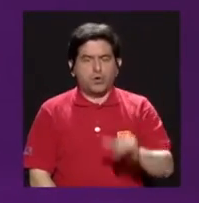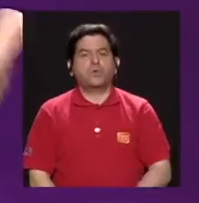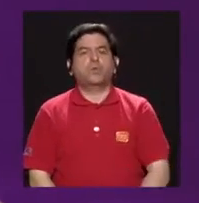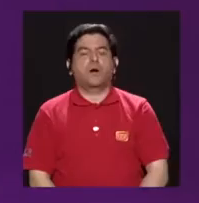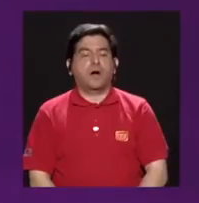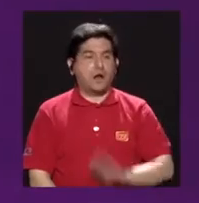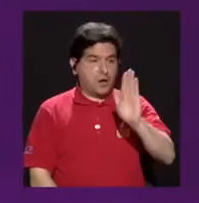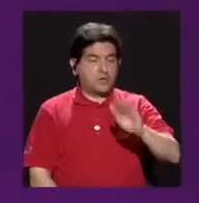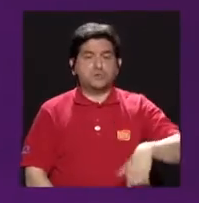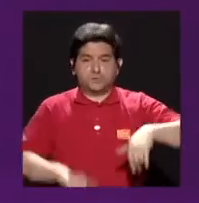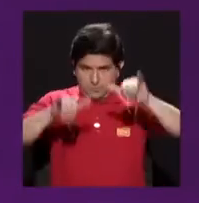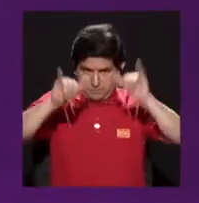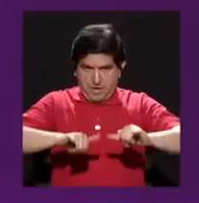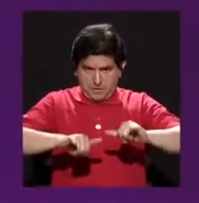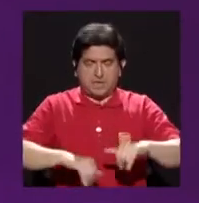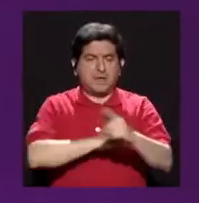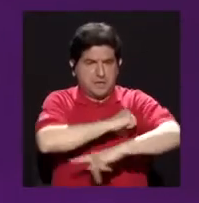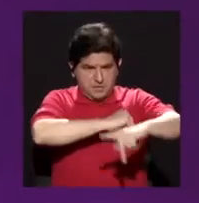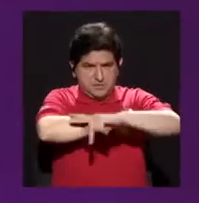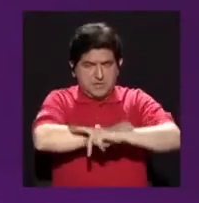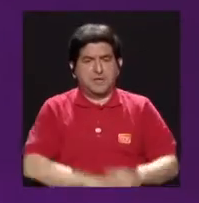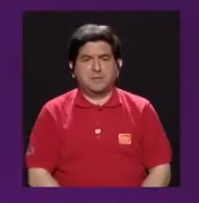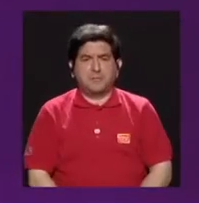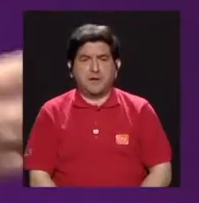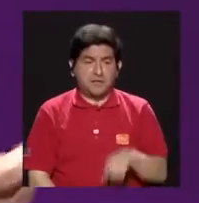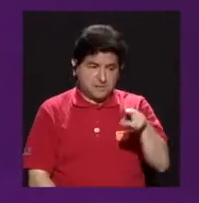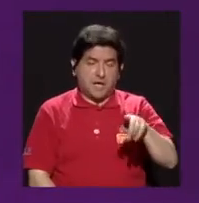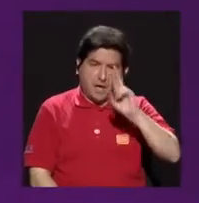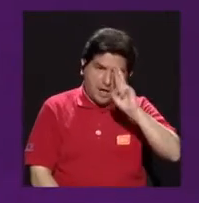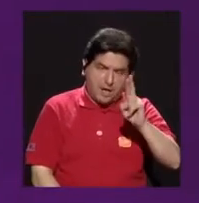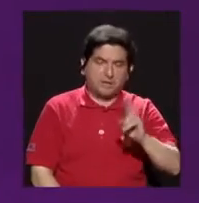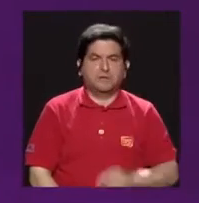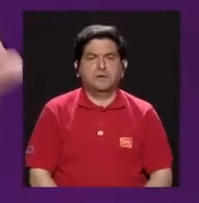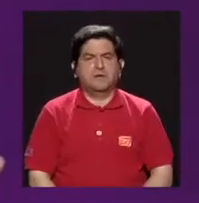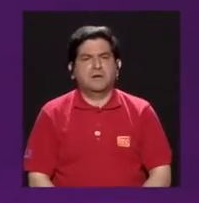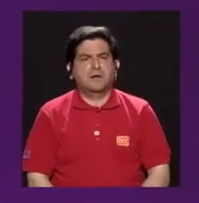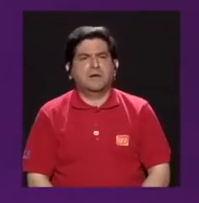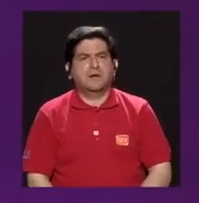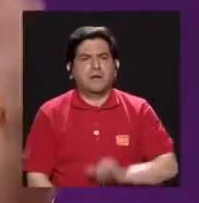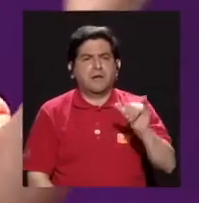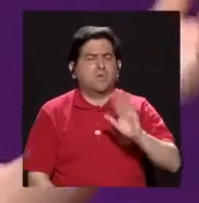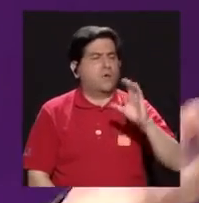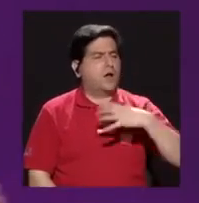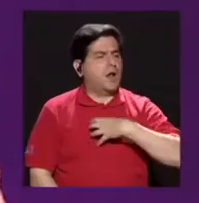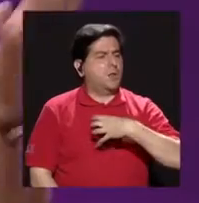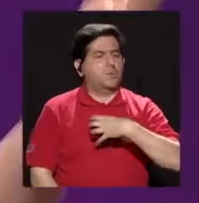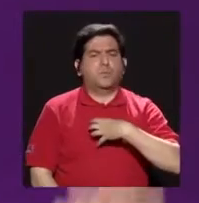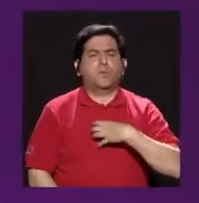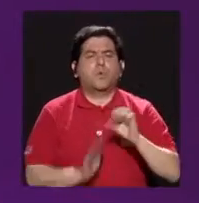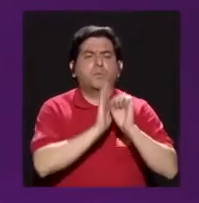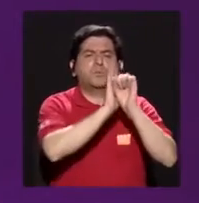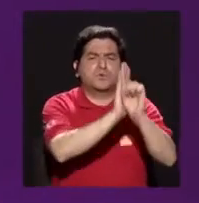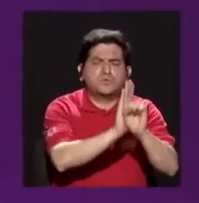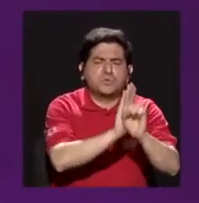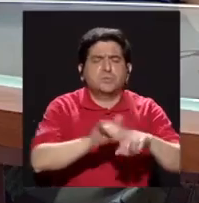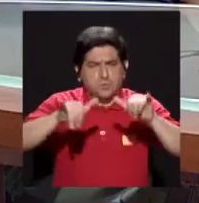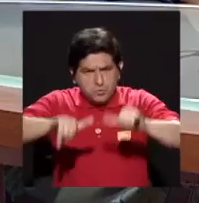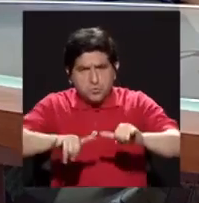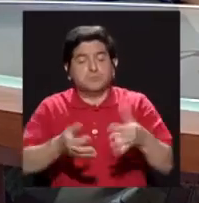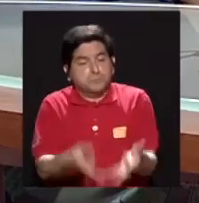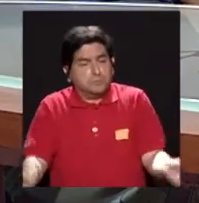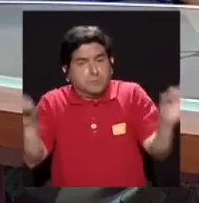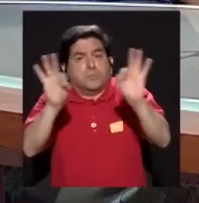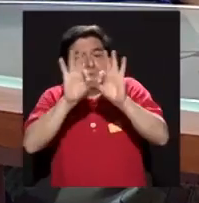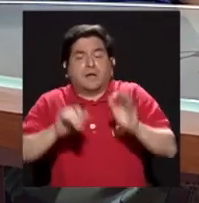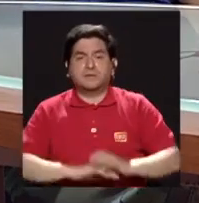reconocer también su presencia en el país, traer un poco el rescate de sus propios, ¿verdad?, símbolos y tal, es